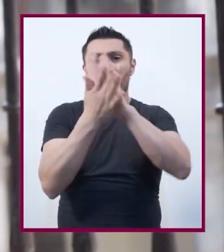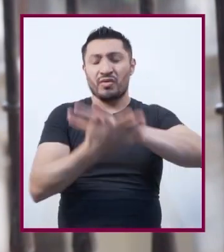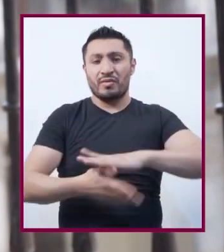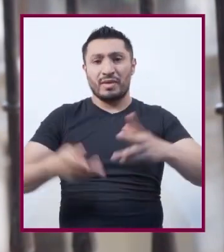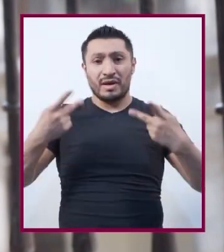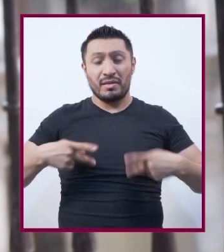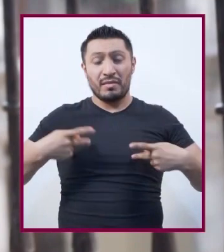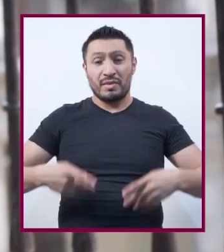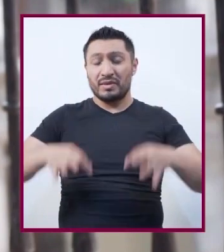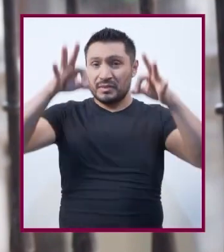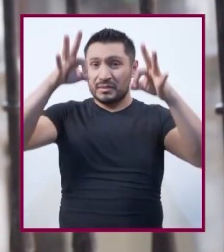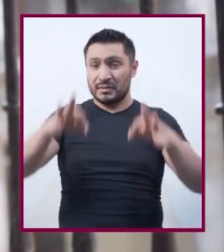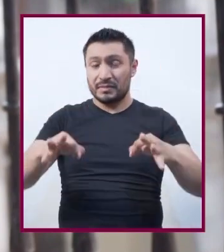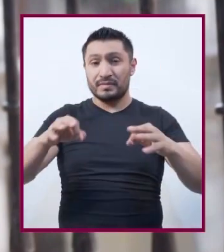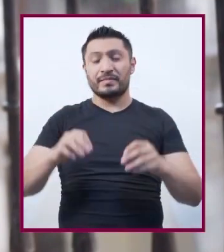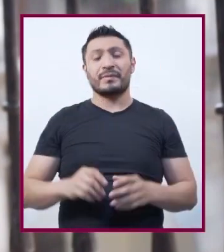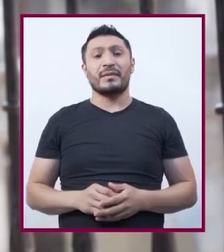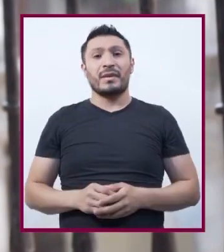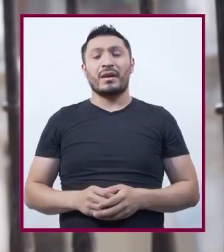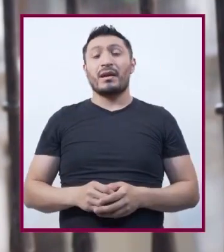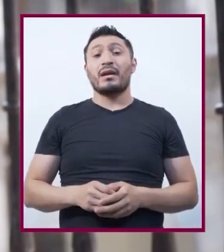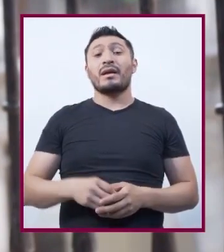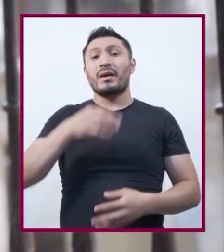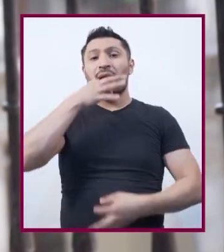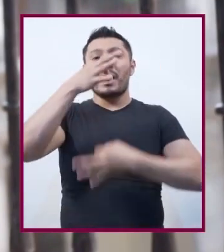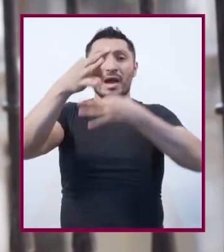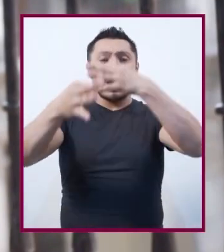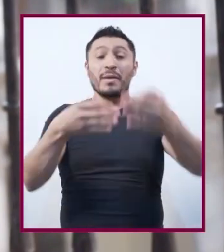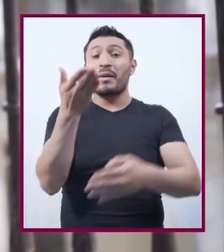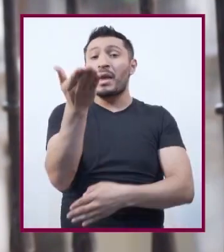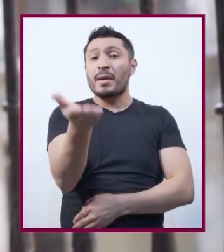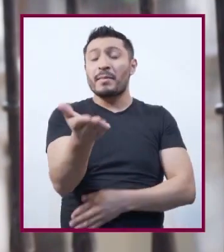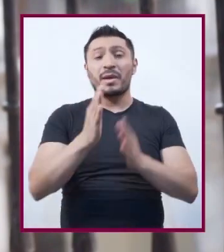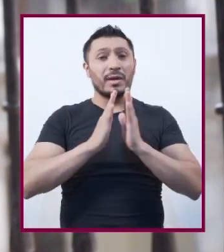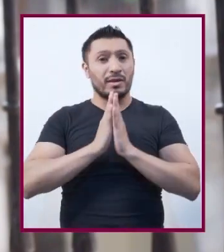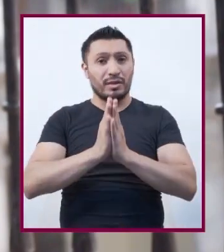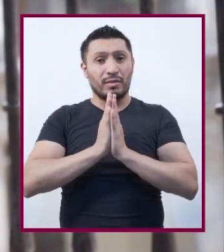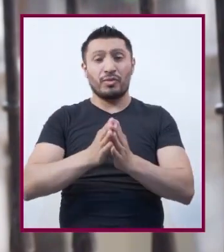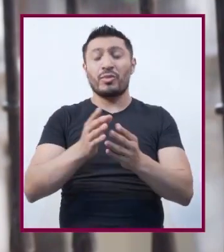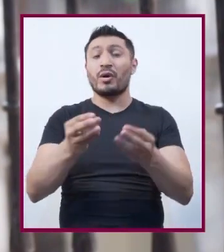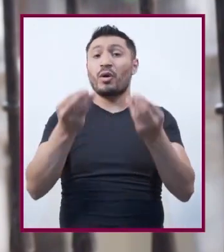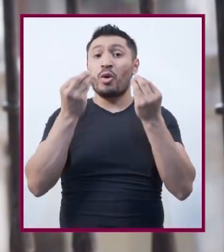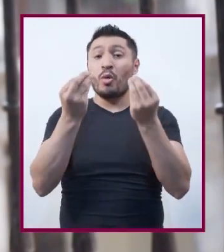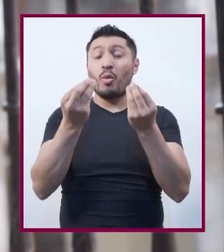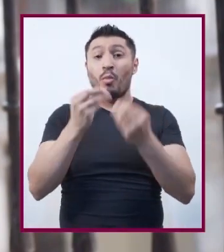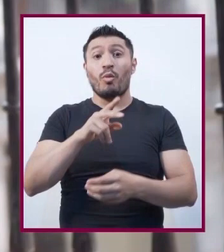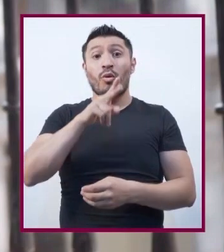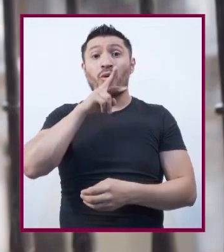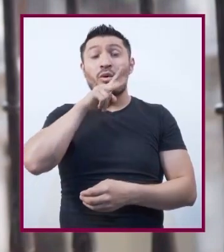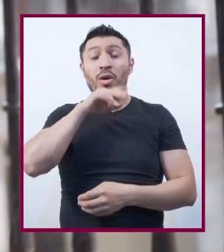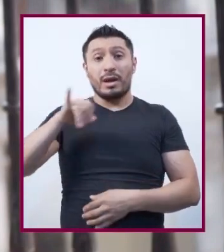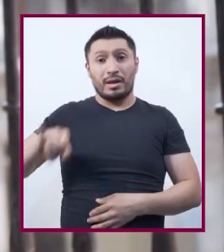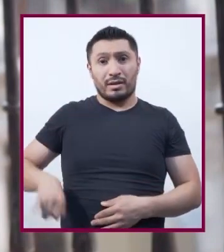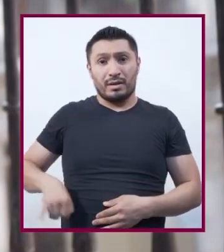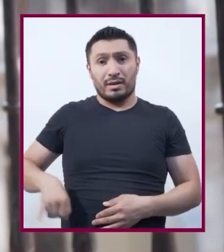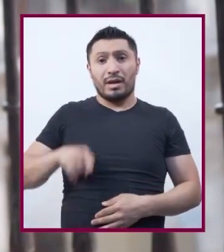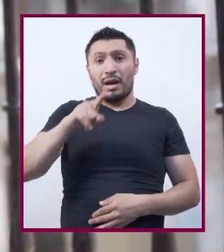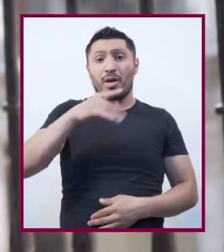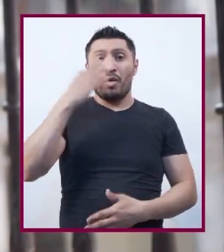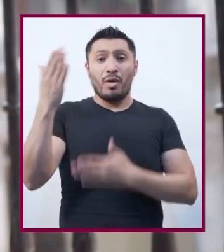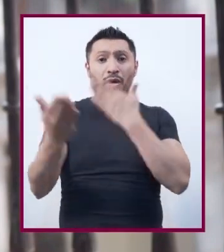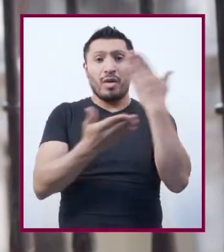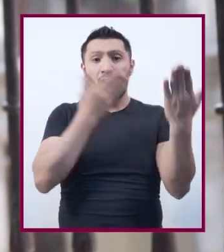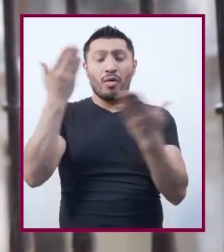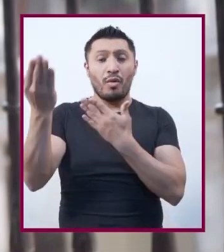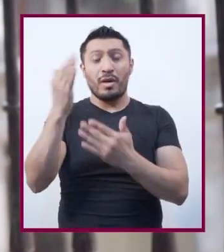se convierten en ciudadanas y ciudadanos. Me quiero dirigir a ustedes para pedirles tengan mucha preocupación